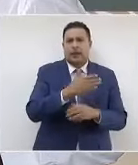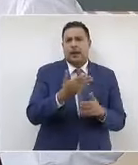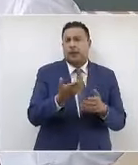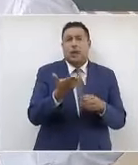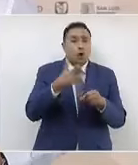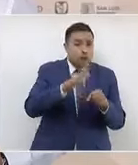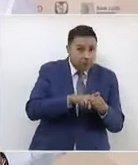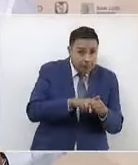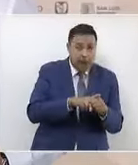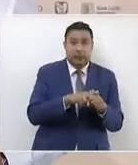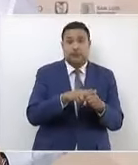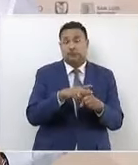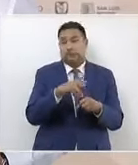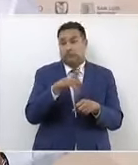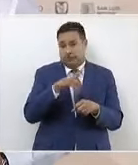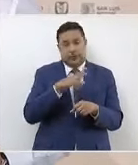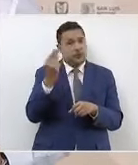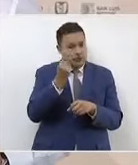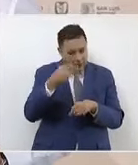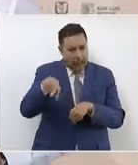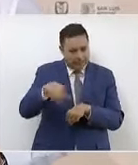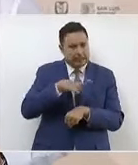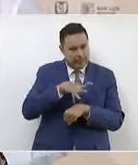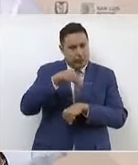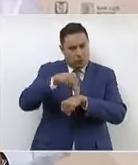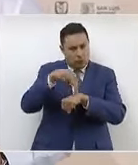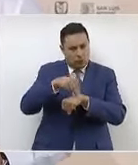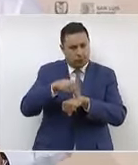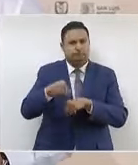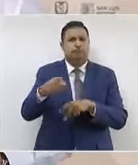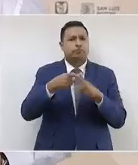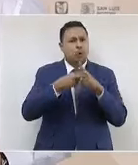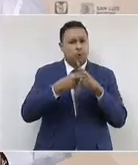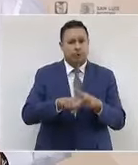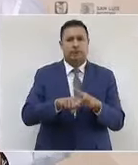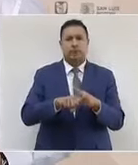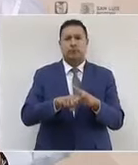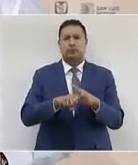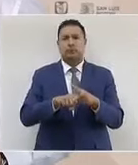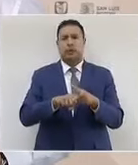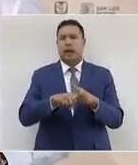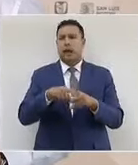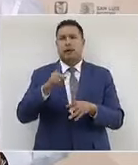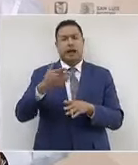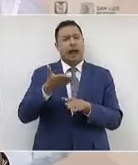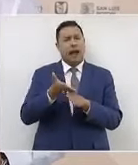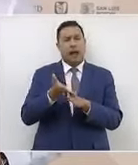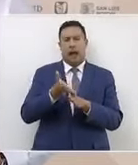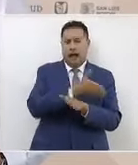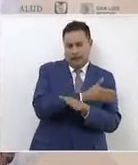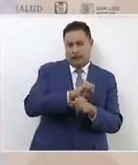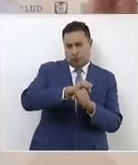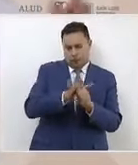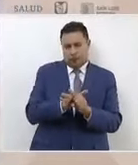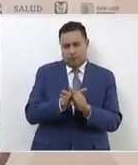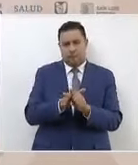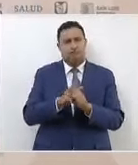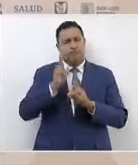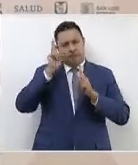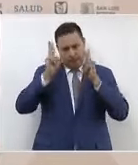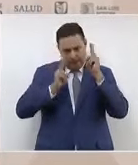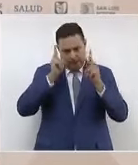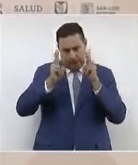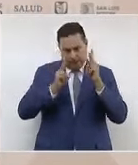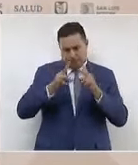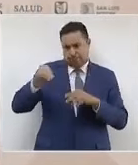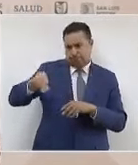en hospitales, especialistas. Cuando empezamos a recorrer antes de la pandemia los hospitales, como lo mencionó